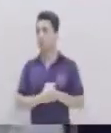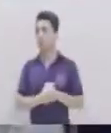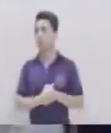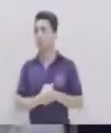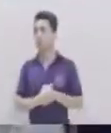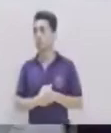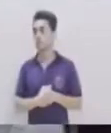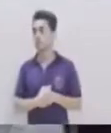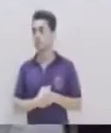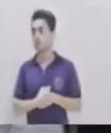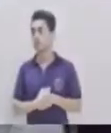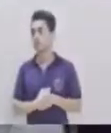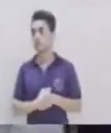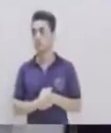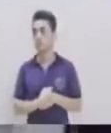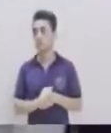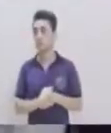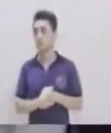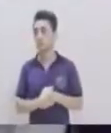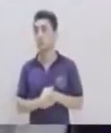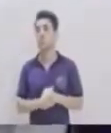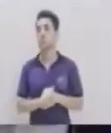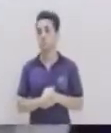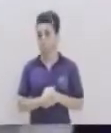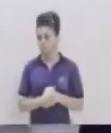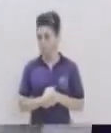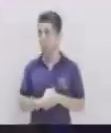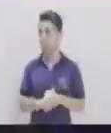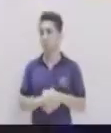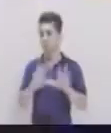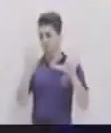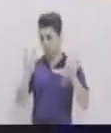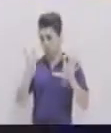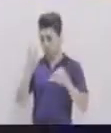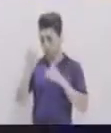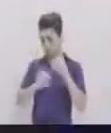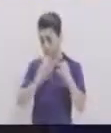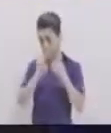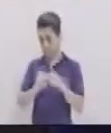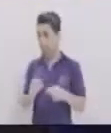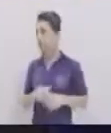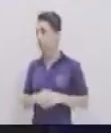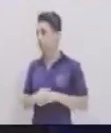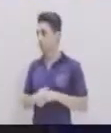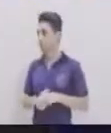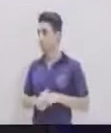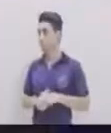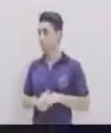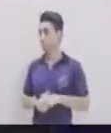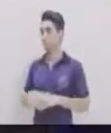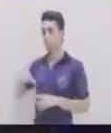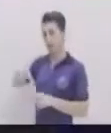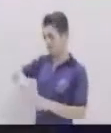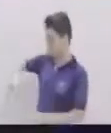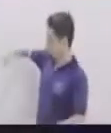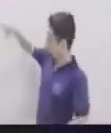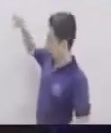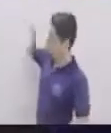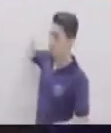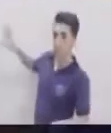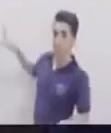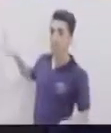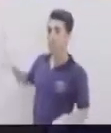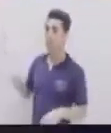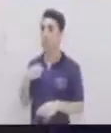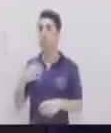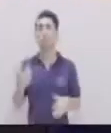4, 5, 6, 7 y 8. Perfecto. Ahora esta parte